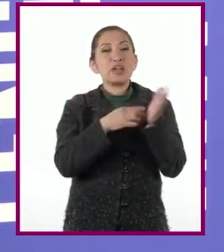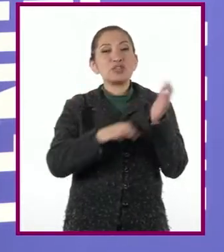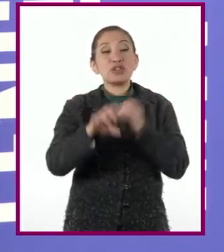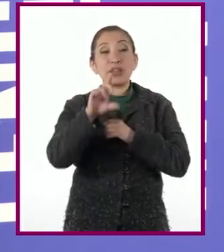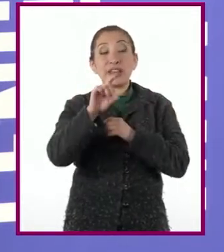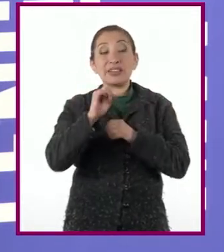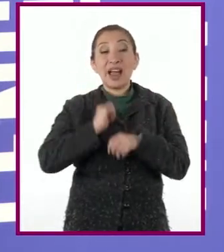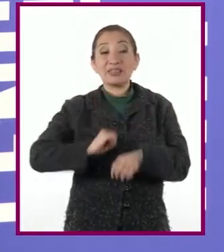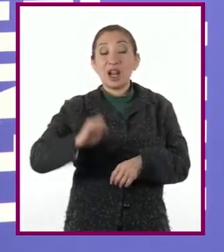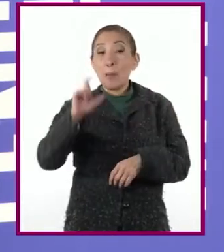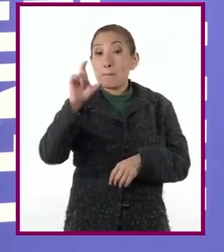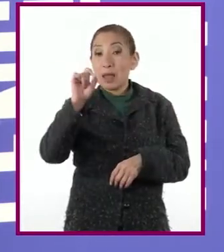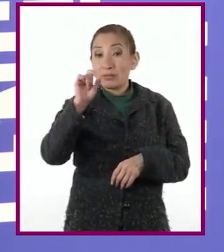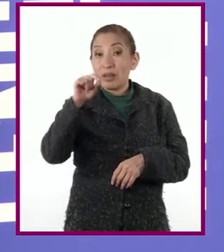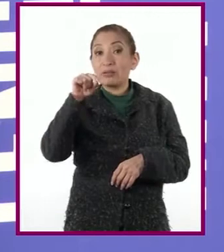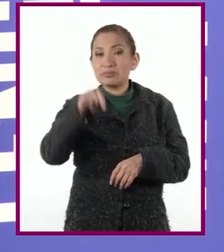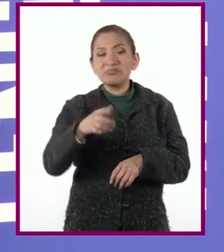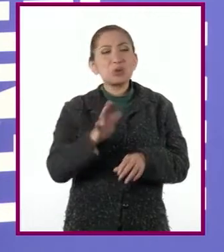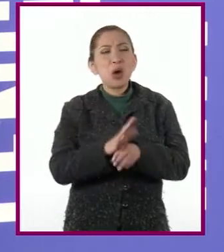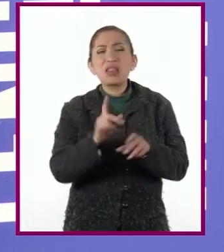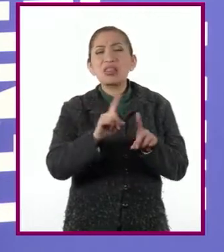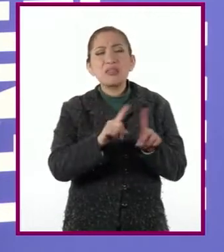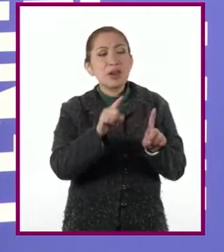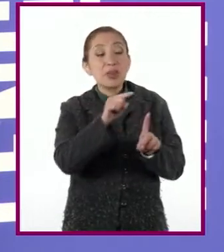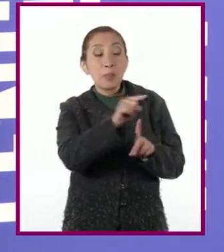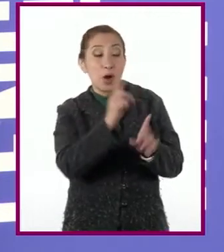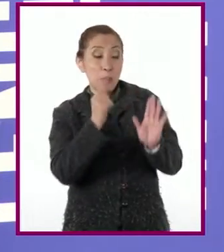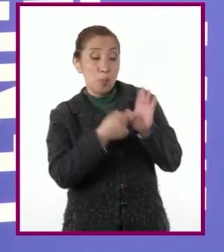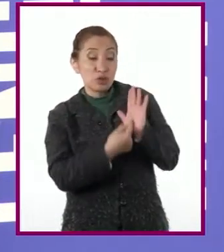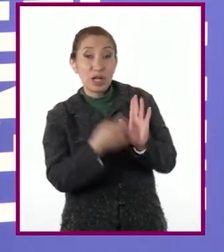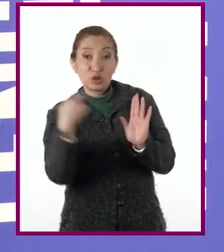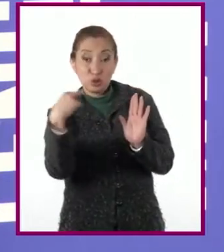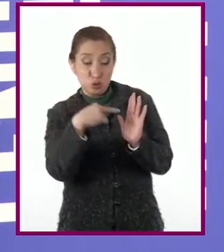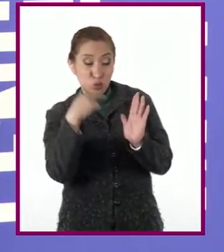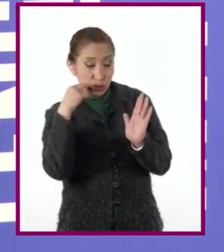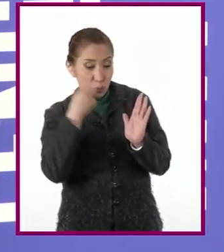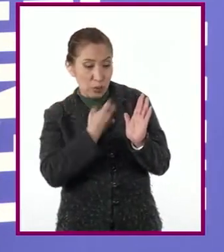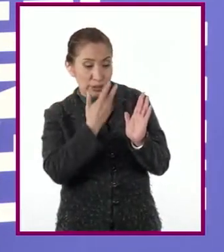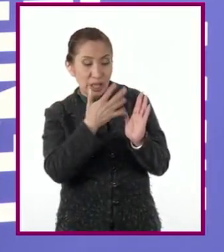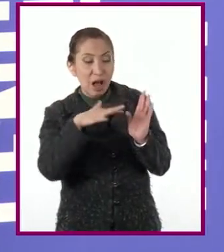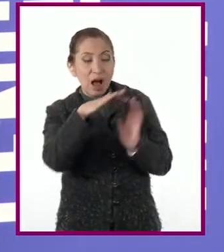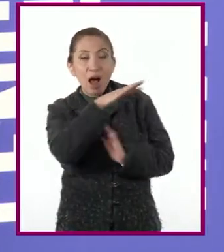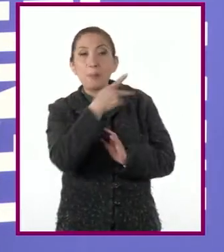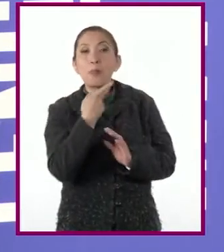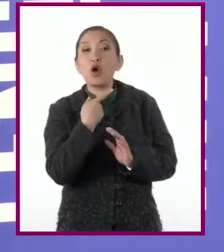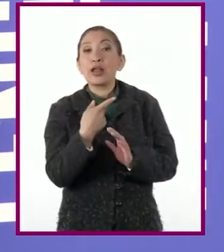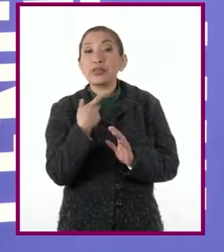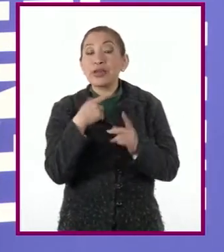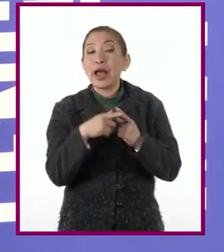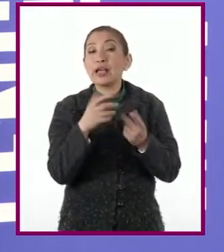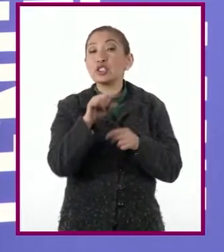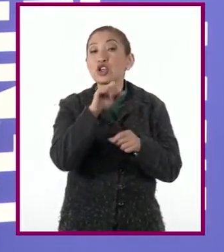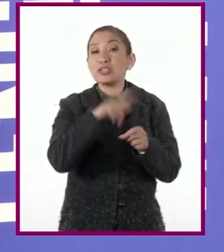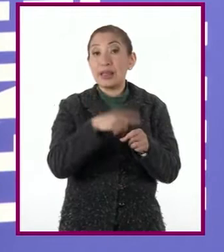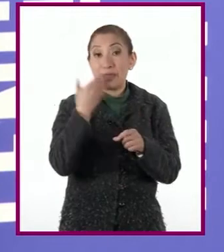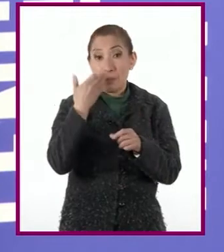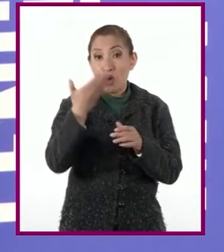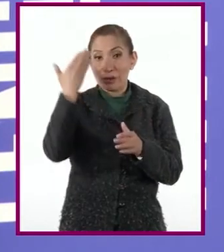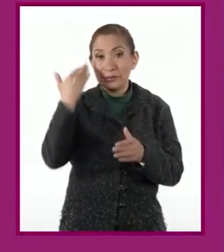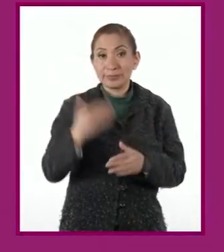del siglo XX y que se caracteriza por reflejar en sus obras las condiciones políticas y sociales de la